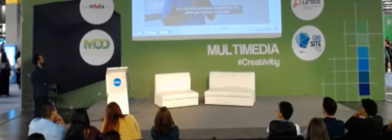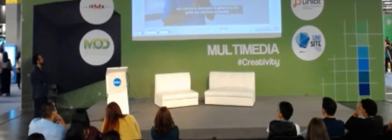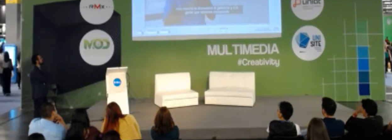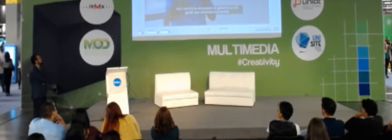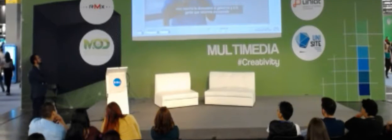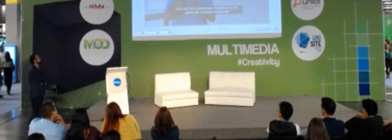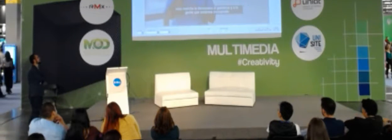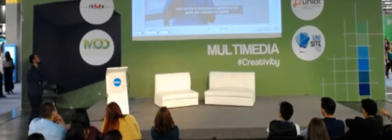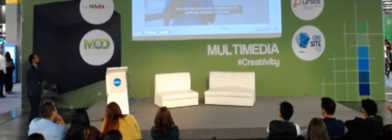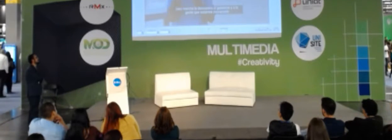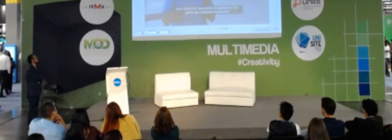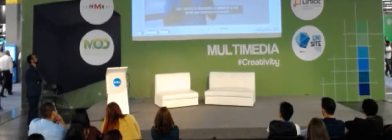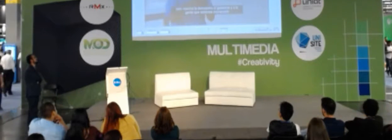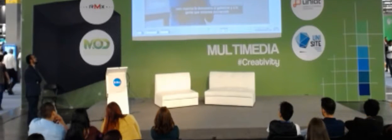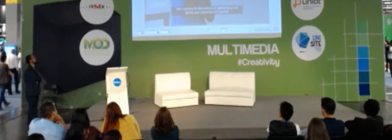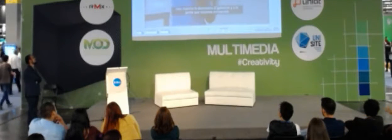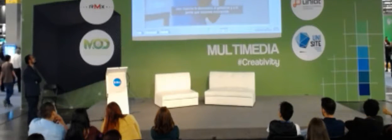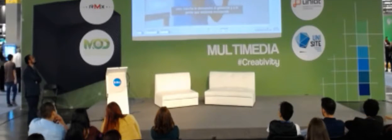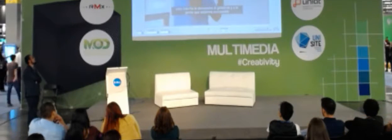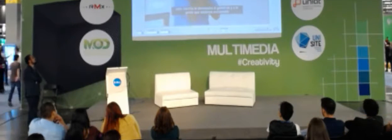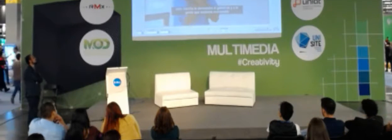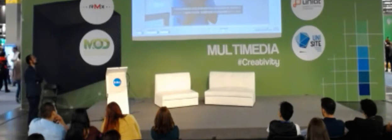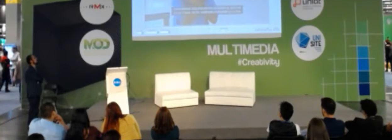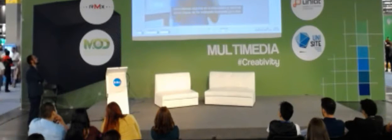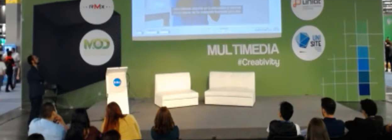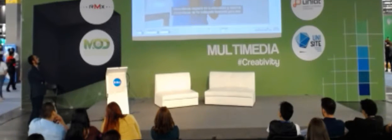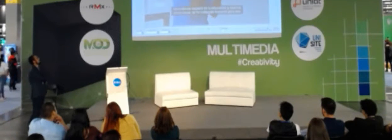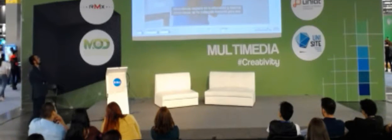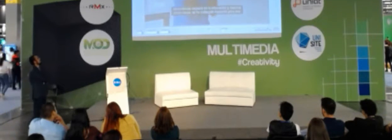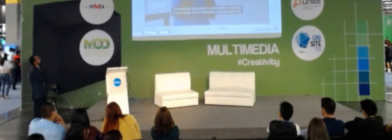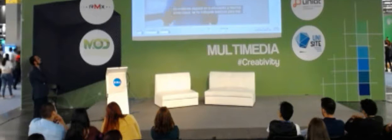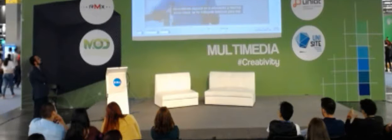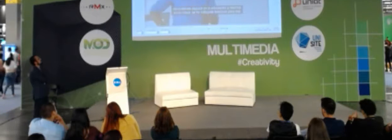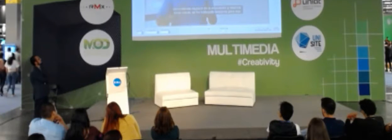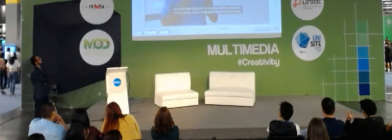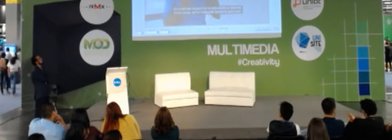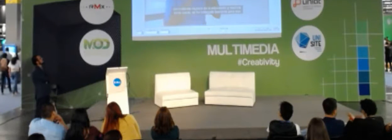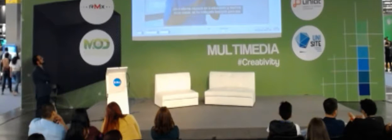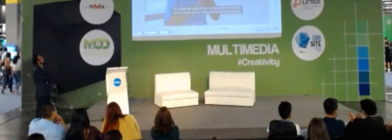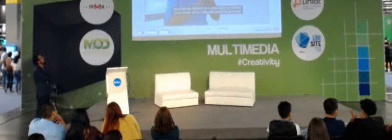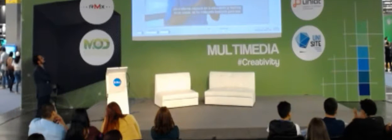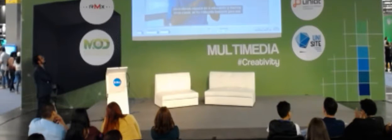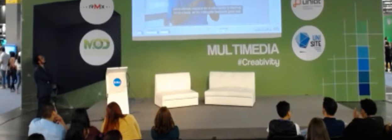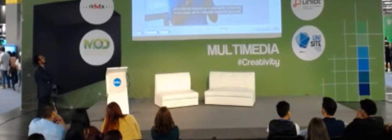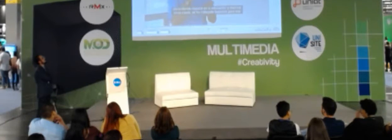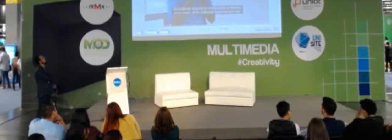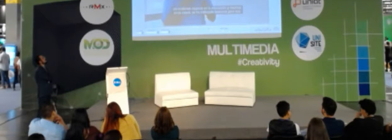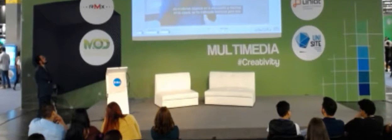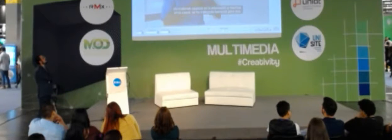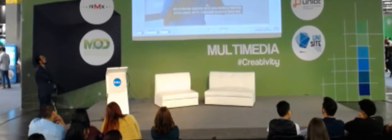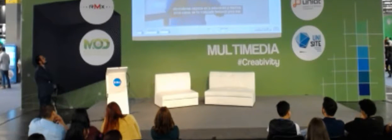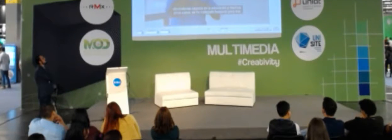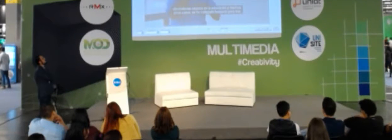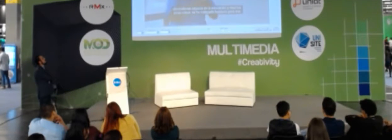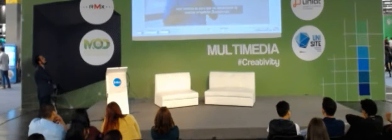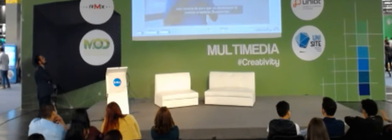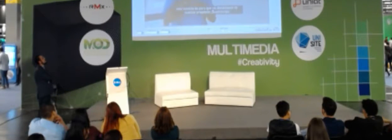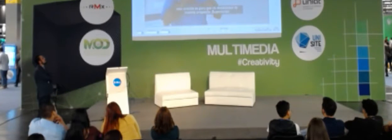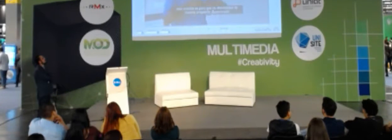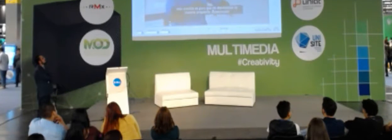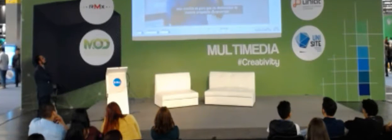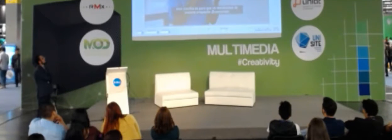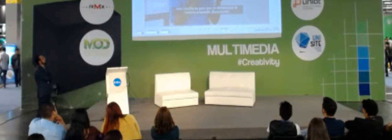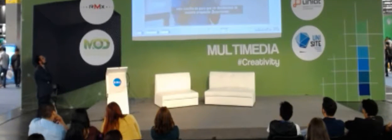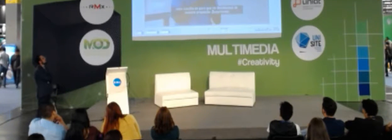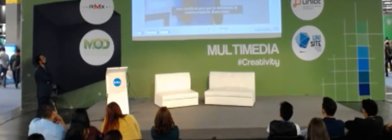a la gente que estamos avanzando, abriéndonos espacio en la educación y muchas otras cosas. Se ha trabajado bastante para eso. Esta marcha